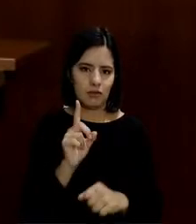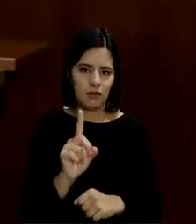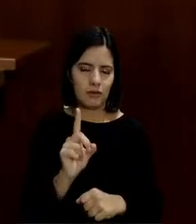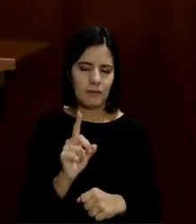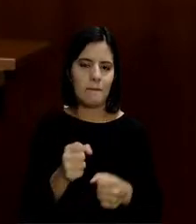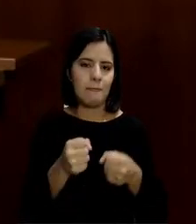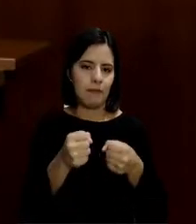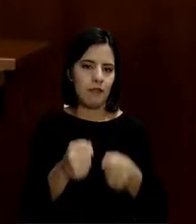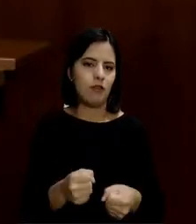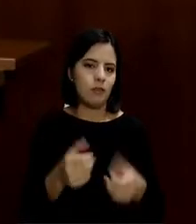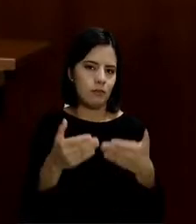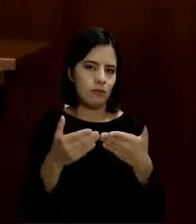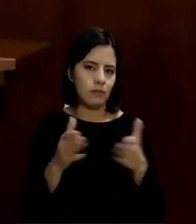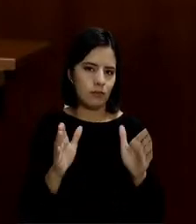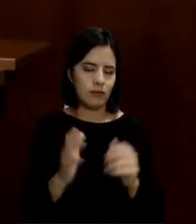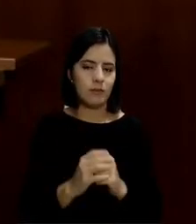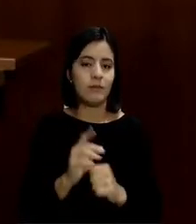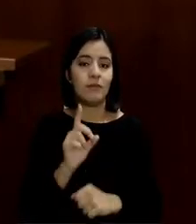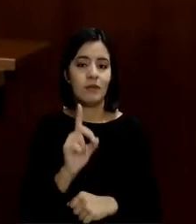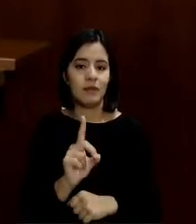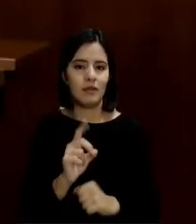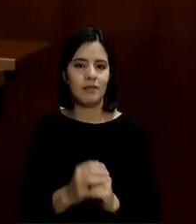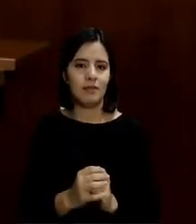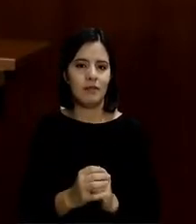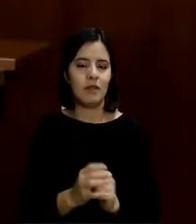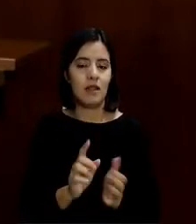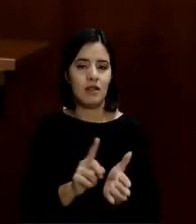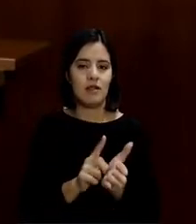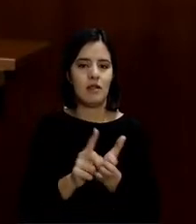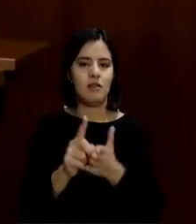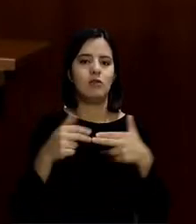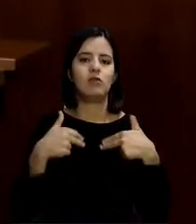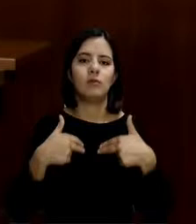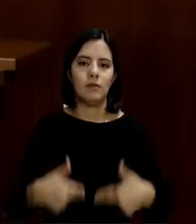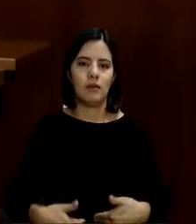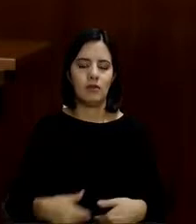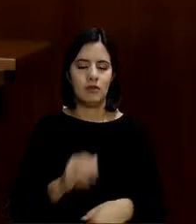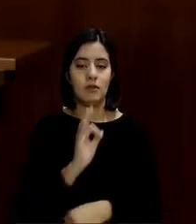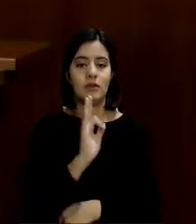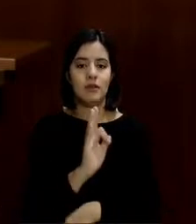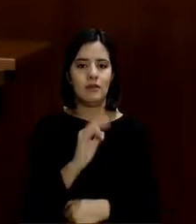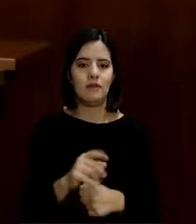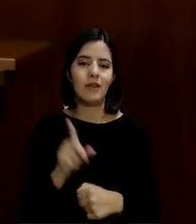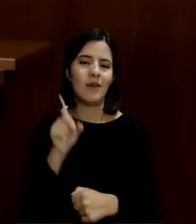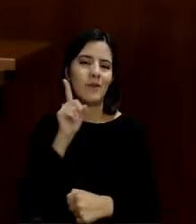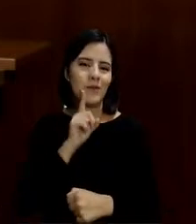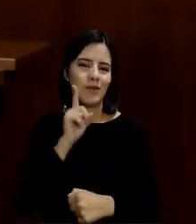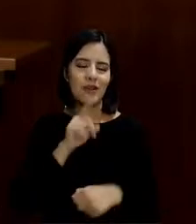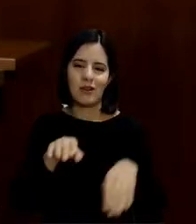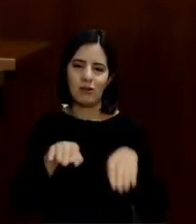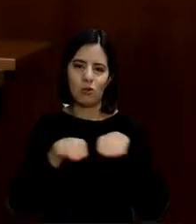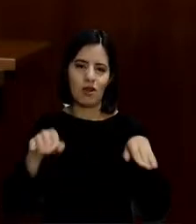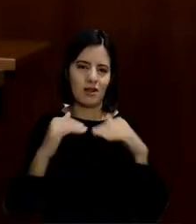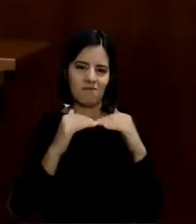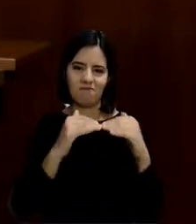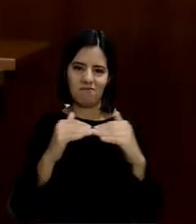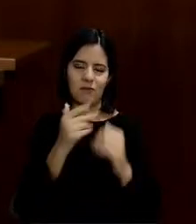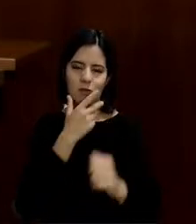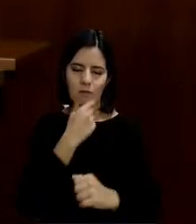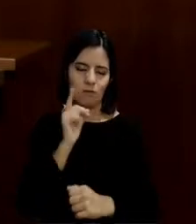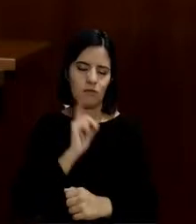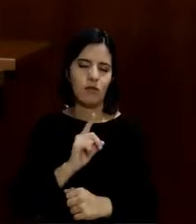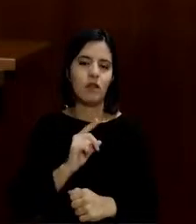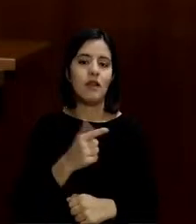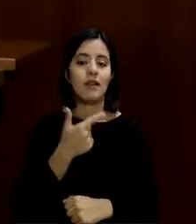seguridad pública, D, de derechos humanos, F, de la mujer e igualdad de género, G,